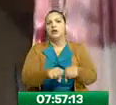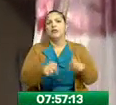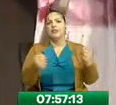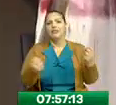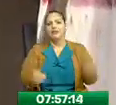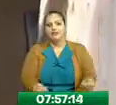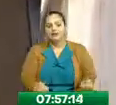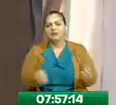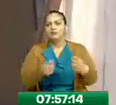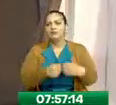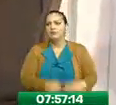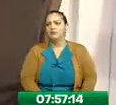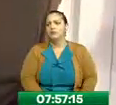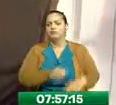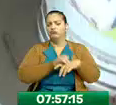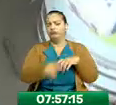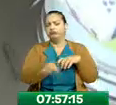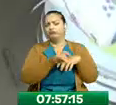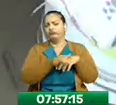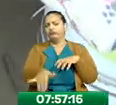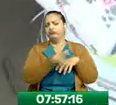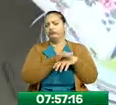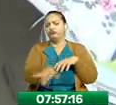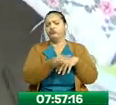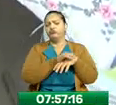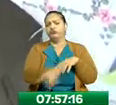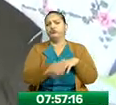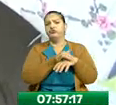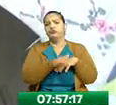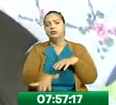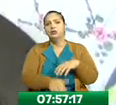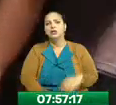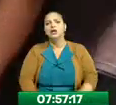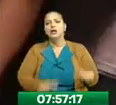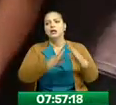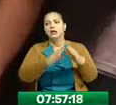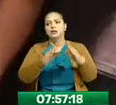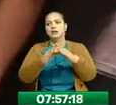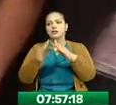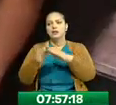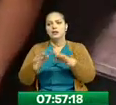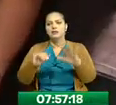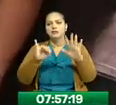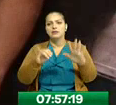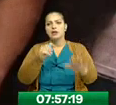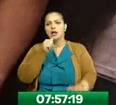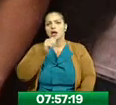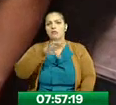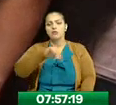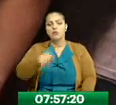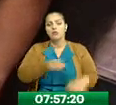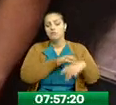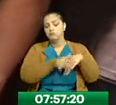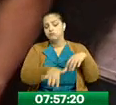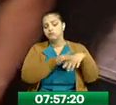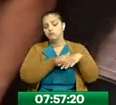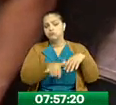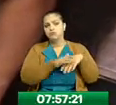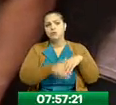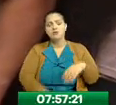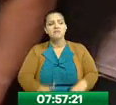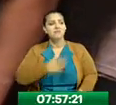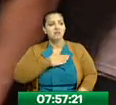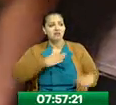sin suministro de líquido vital. La fuerza del agua afectó a 6 casas. Todos los muebles, hasta la